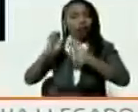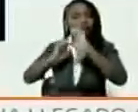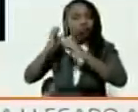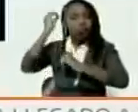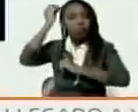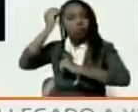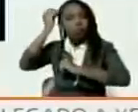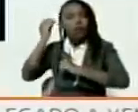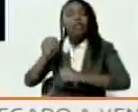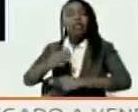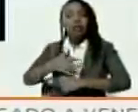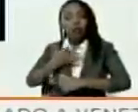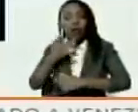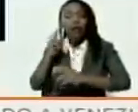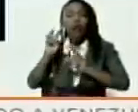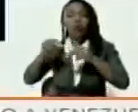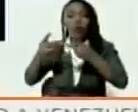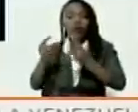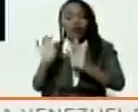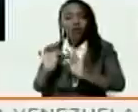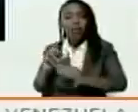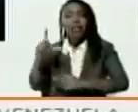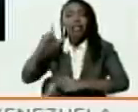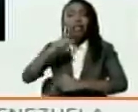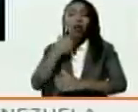medidas si fuese necesario.